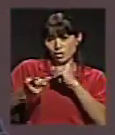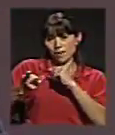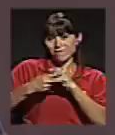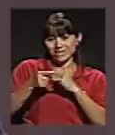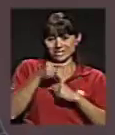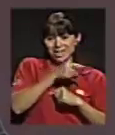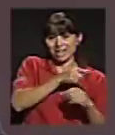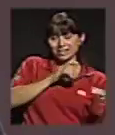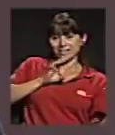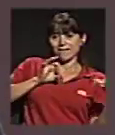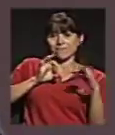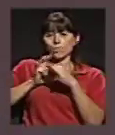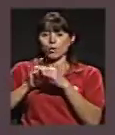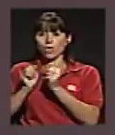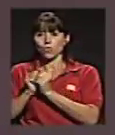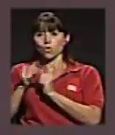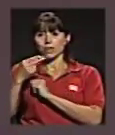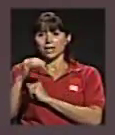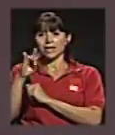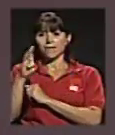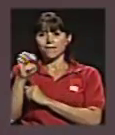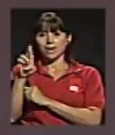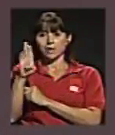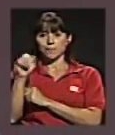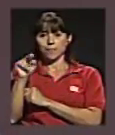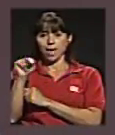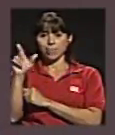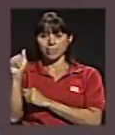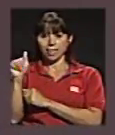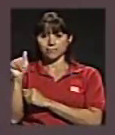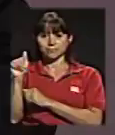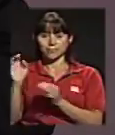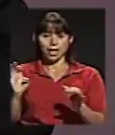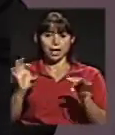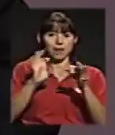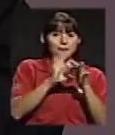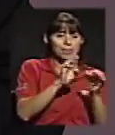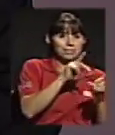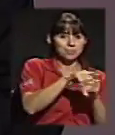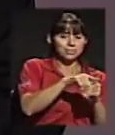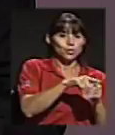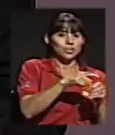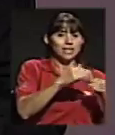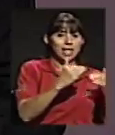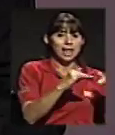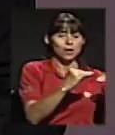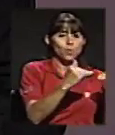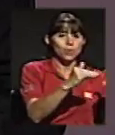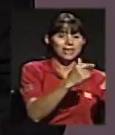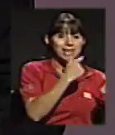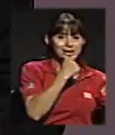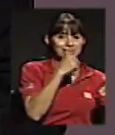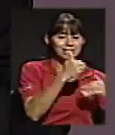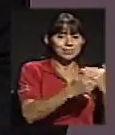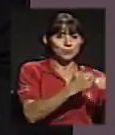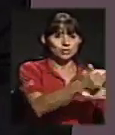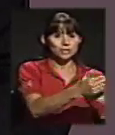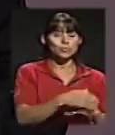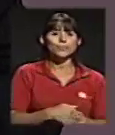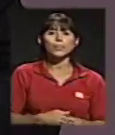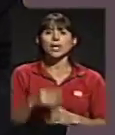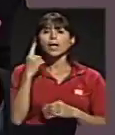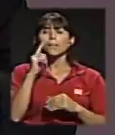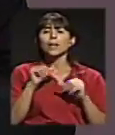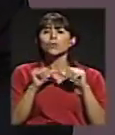estaba vinculado en Iberbanda a la participación del Corte Inglés en este proceso. Para continuar conversando y